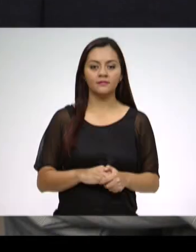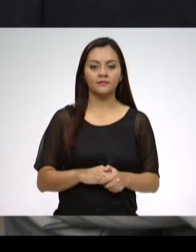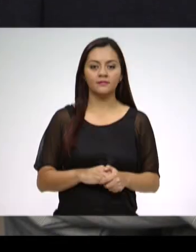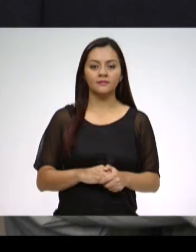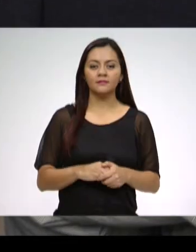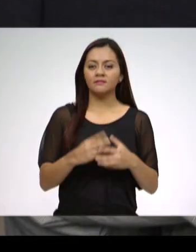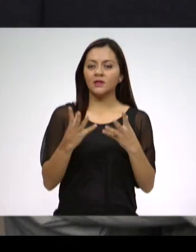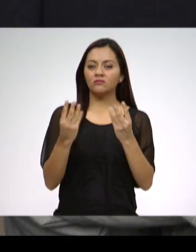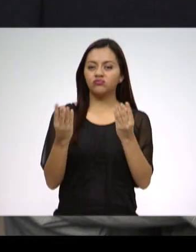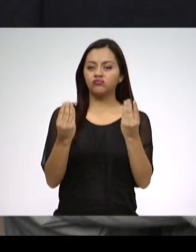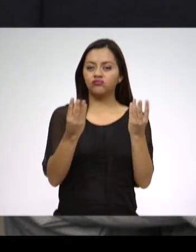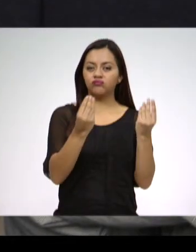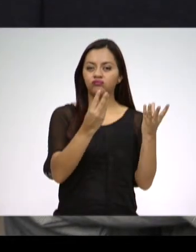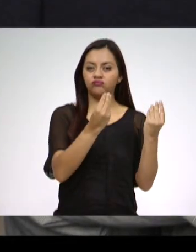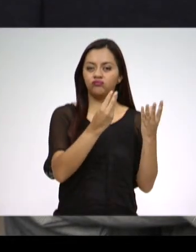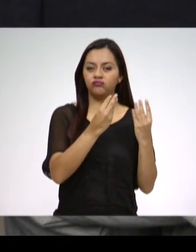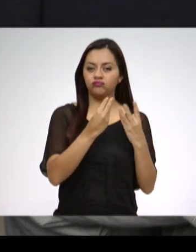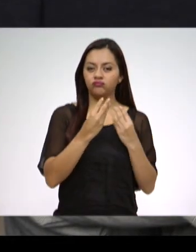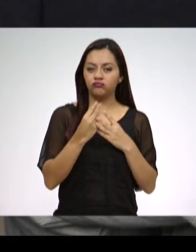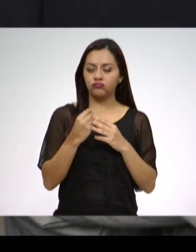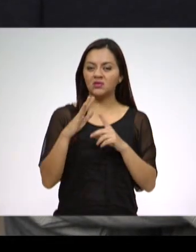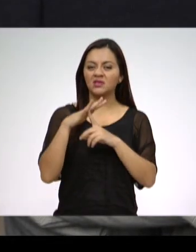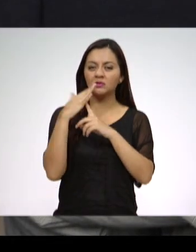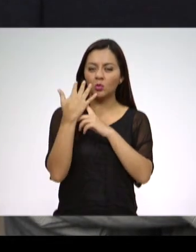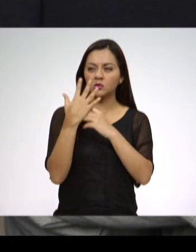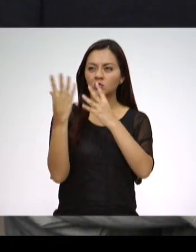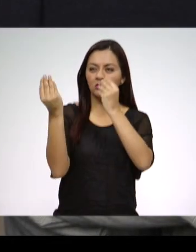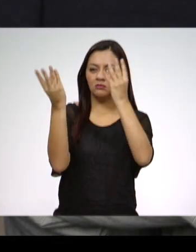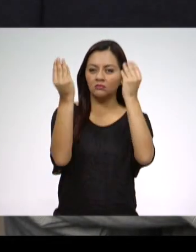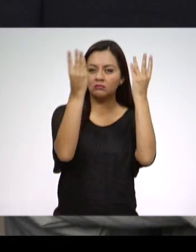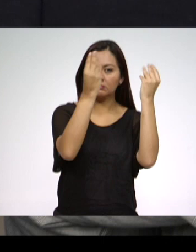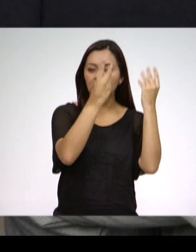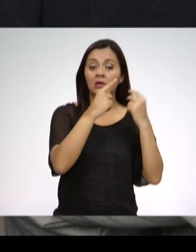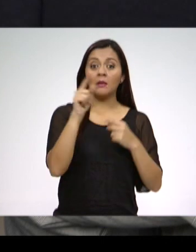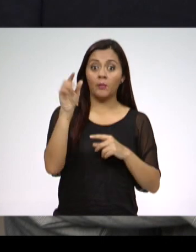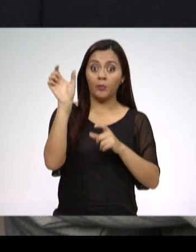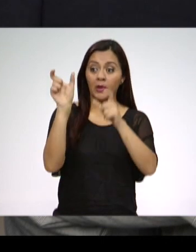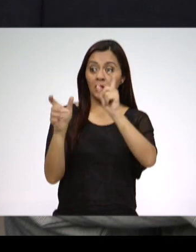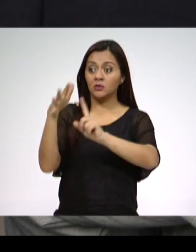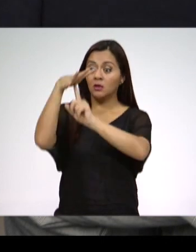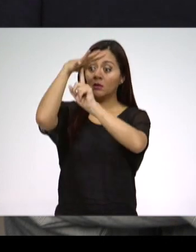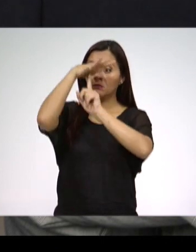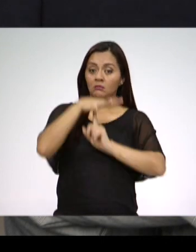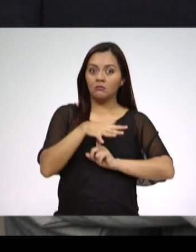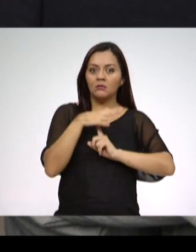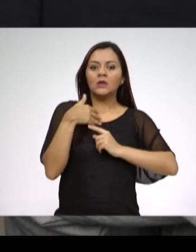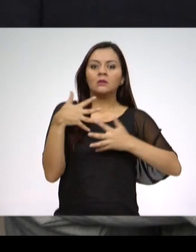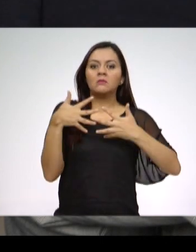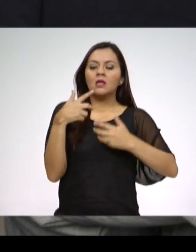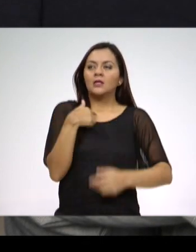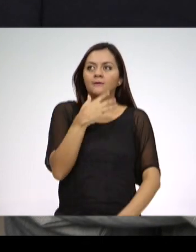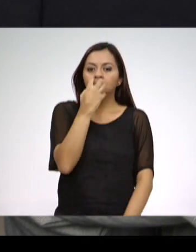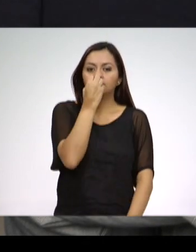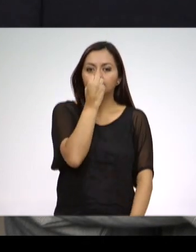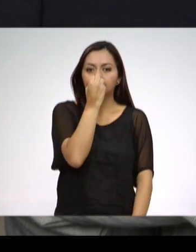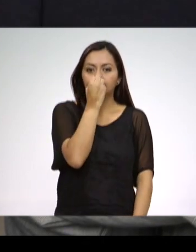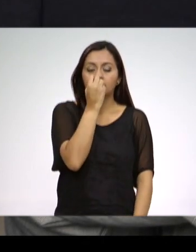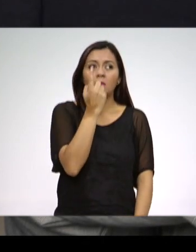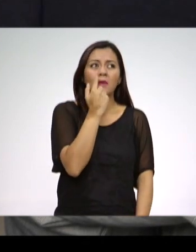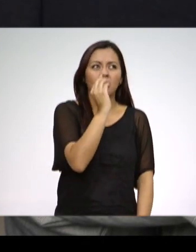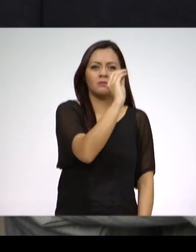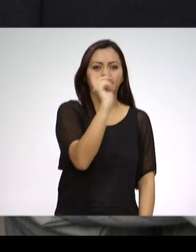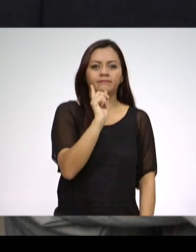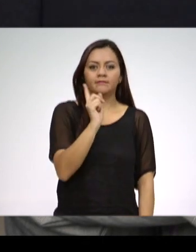Muchas veces las personas que son bulleadas sienten miedo de decir a otra persona, o sea, ya sea a los